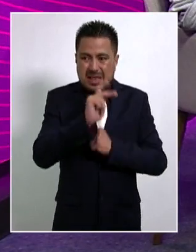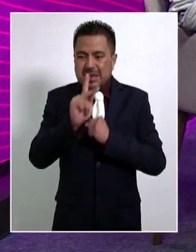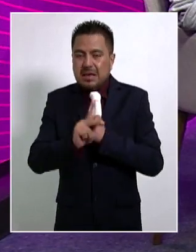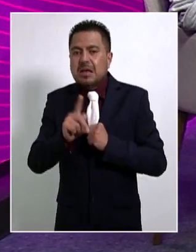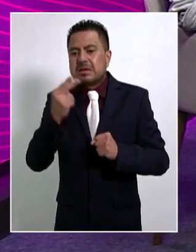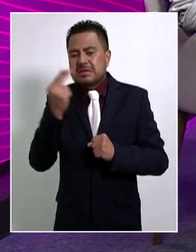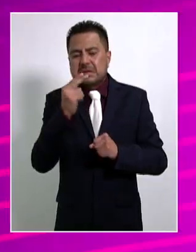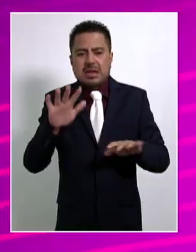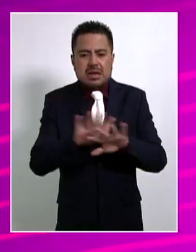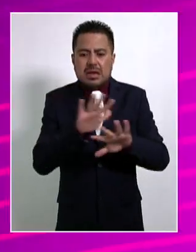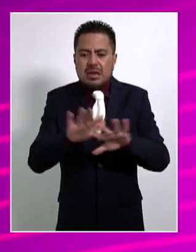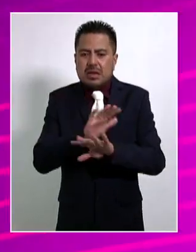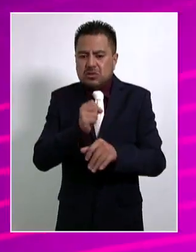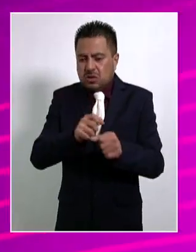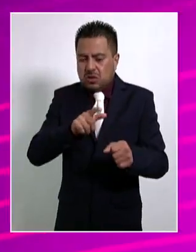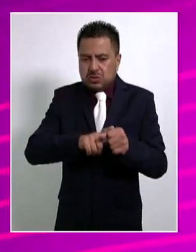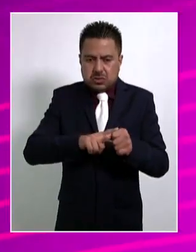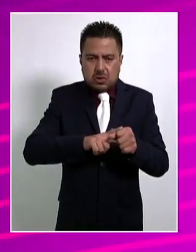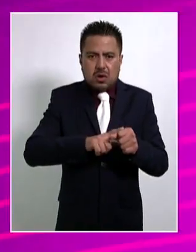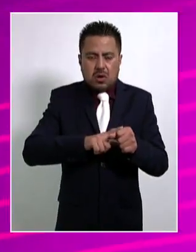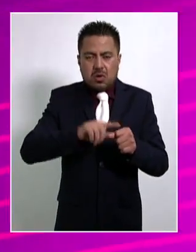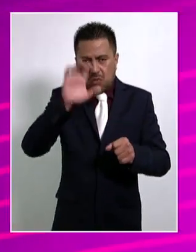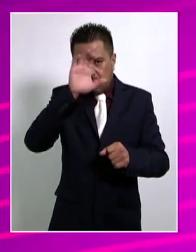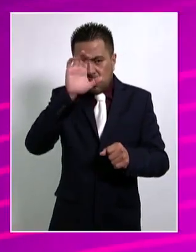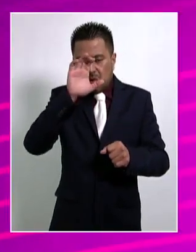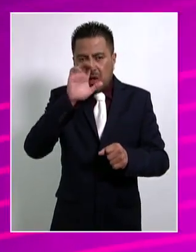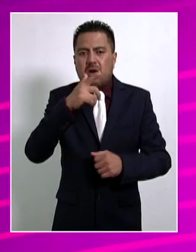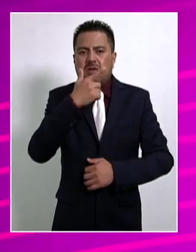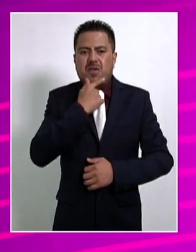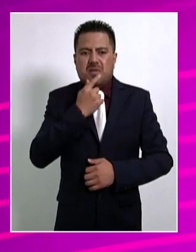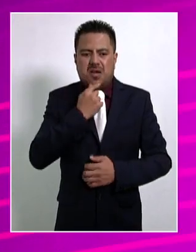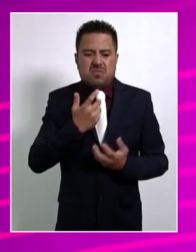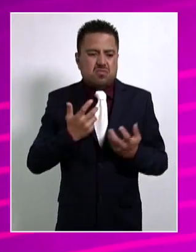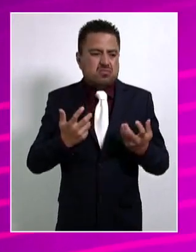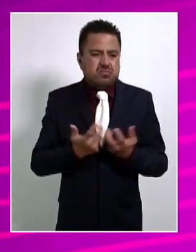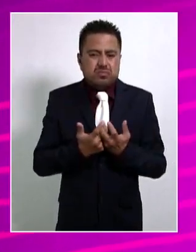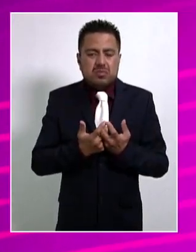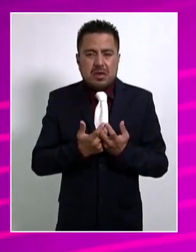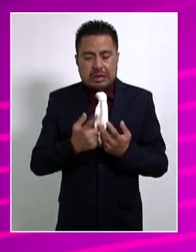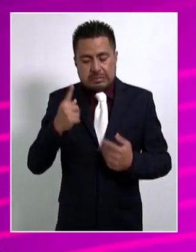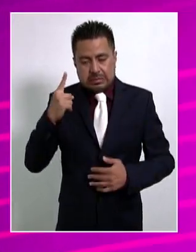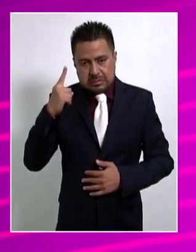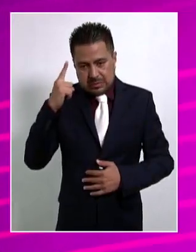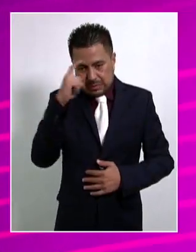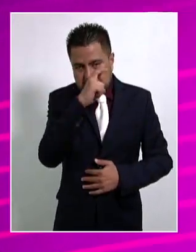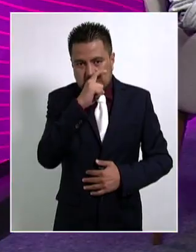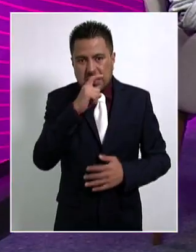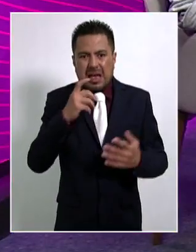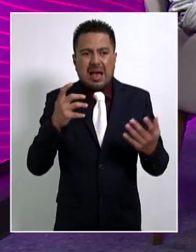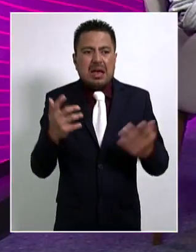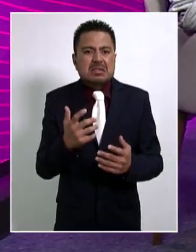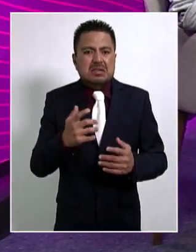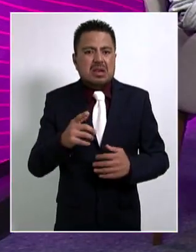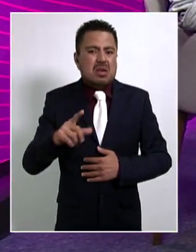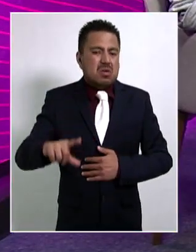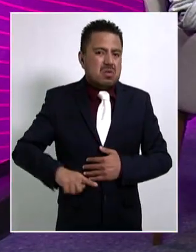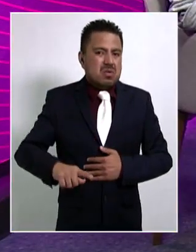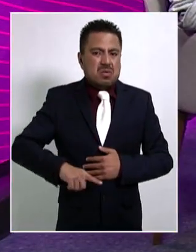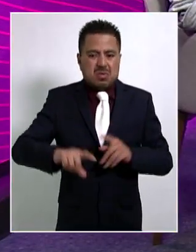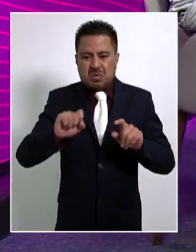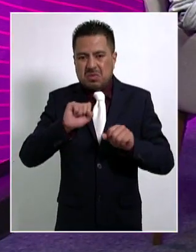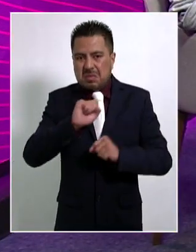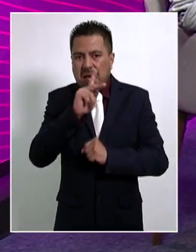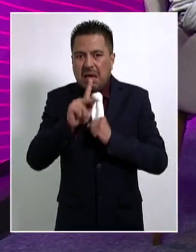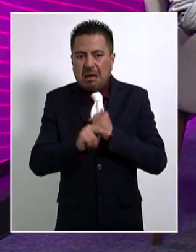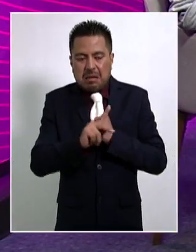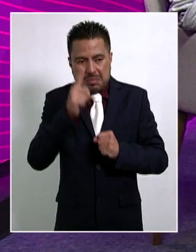los patrones socioculturales del machismo. Pues está difícil, o sea, ¿qué hace un Estado o incluso la